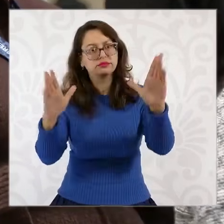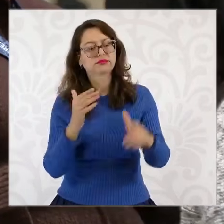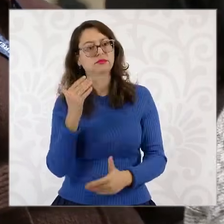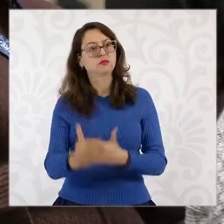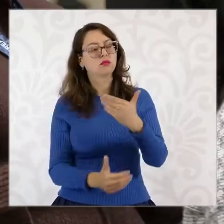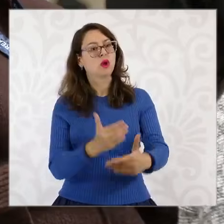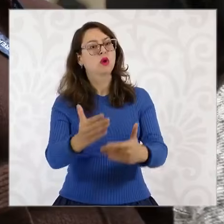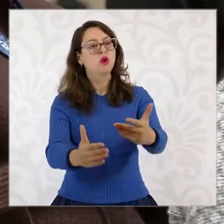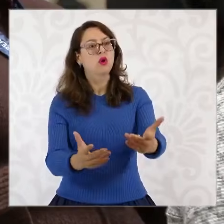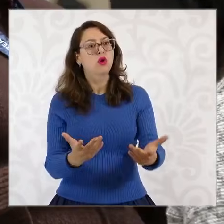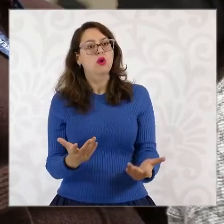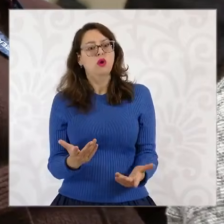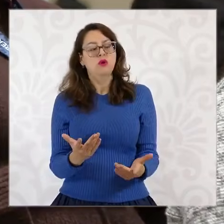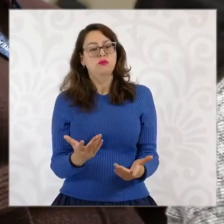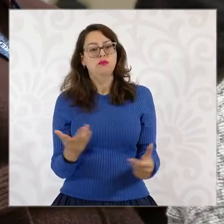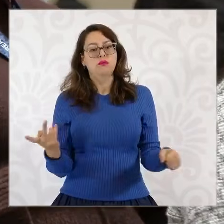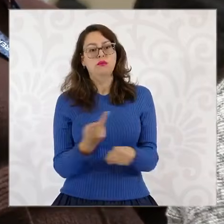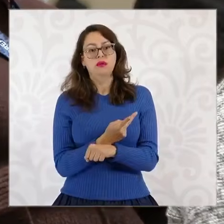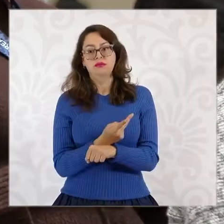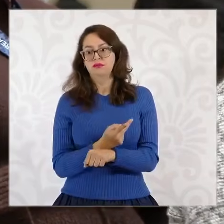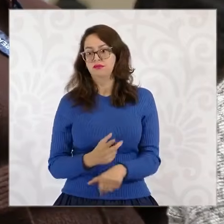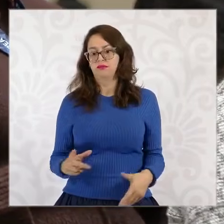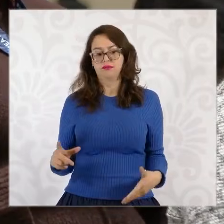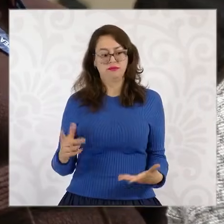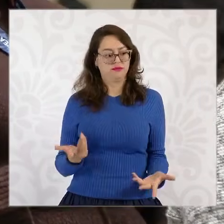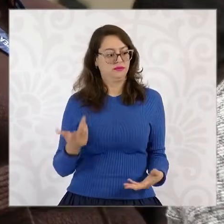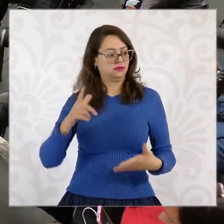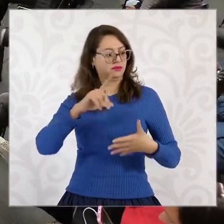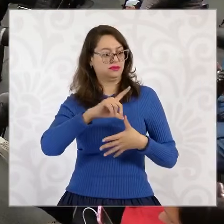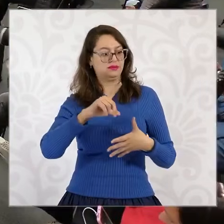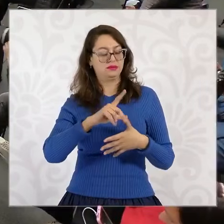menos en el continente, están retornando los gobiernos de derechas?